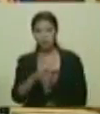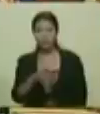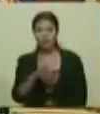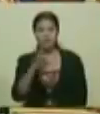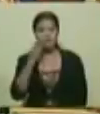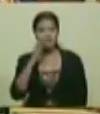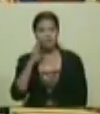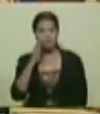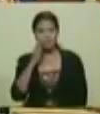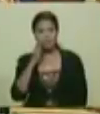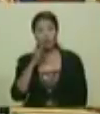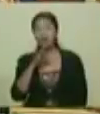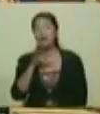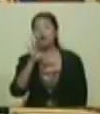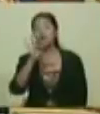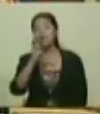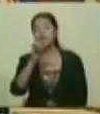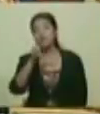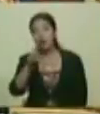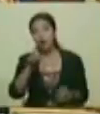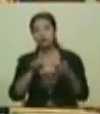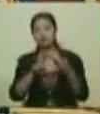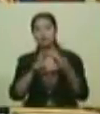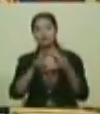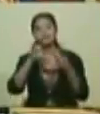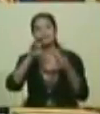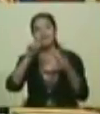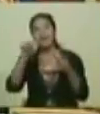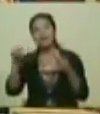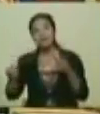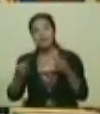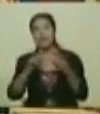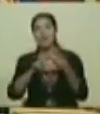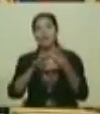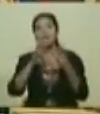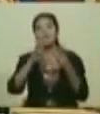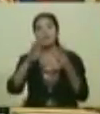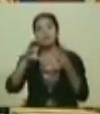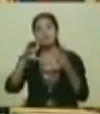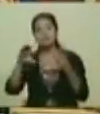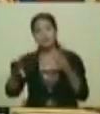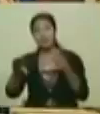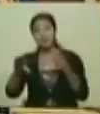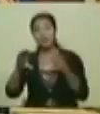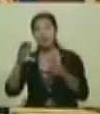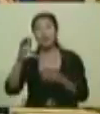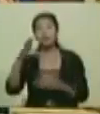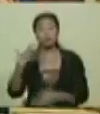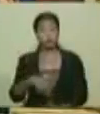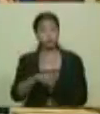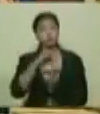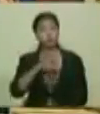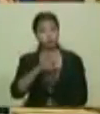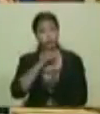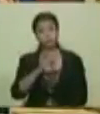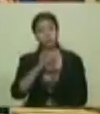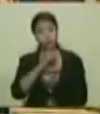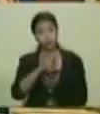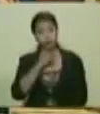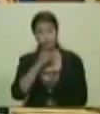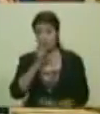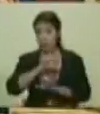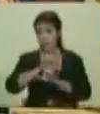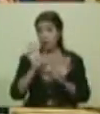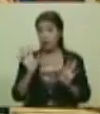news fox news cnn y vice de londres o ésta estamos